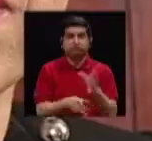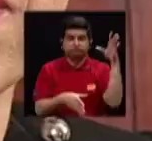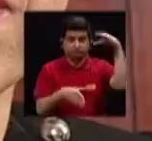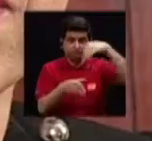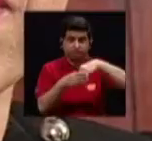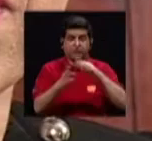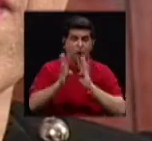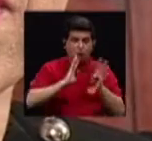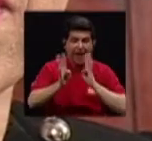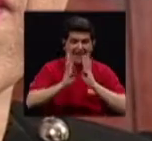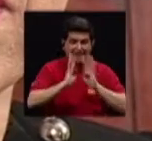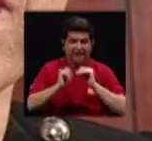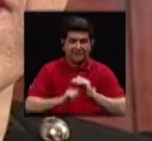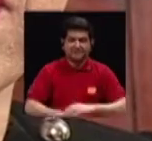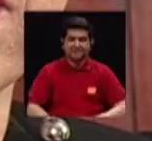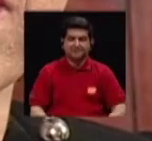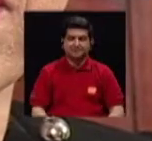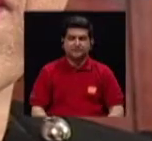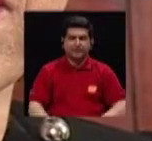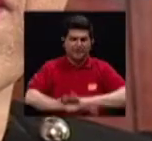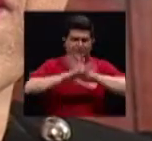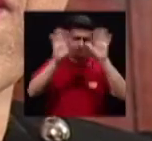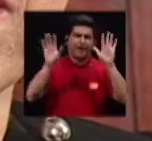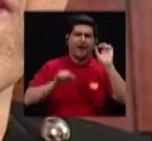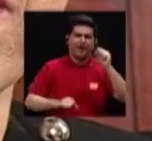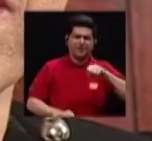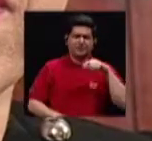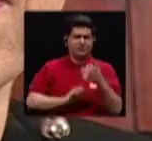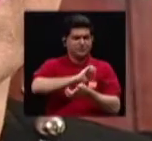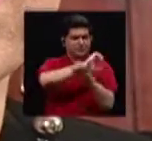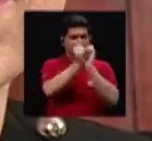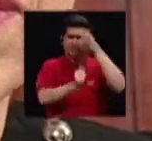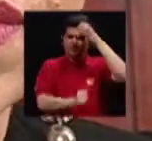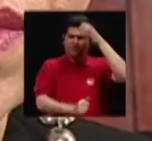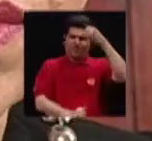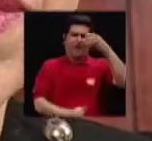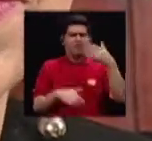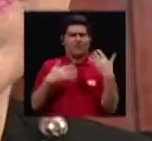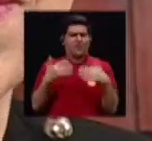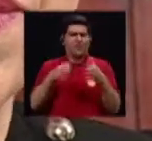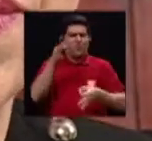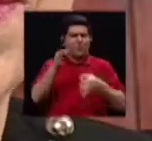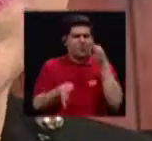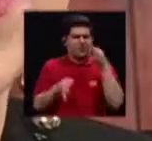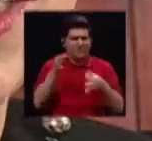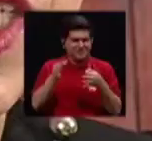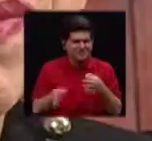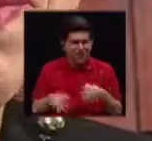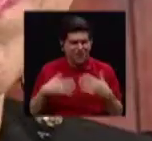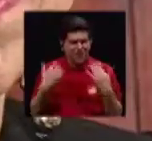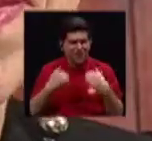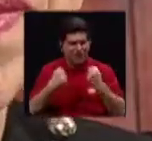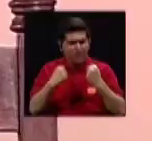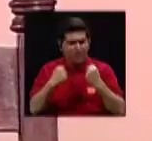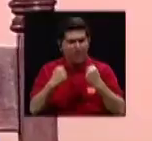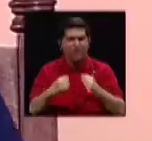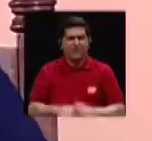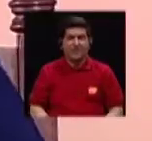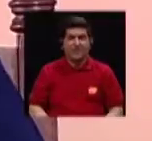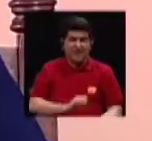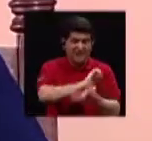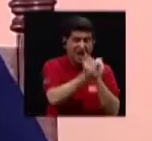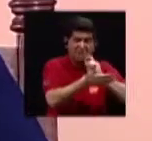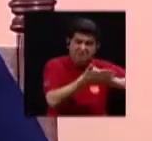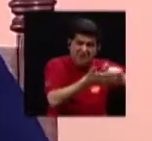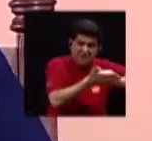oralidad. Y claro que esto sí es un cambio cultural, judicial, cultural muy fuerte. Claro, claro. Pasar de la escritura